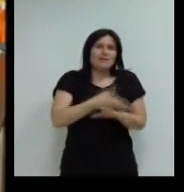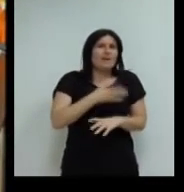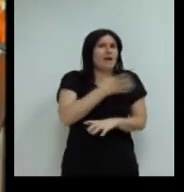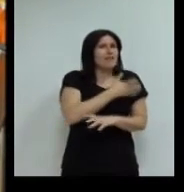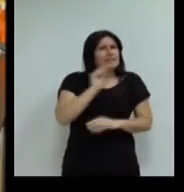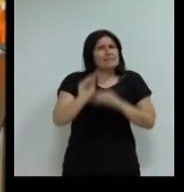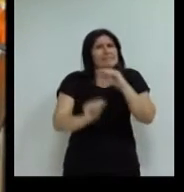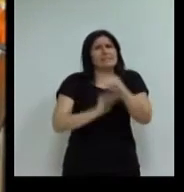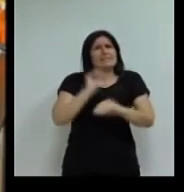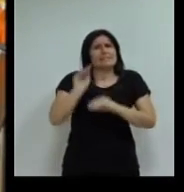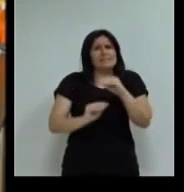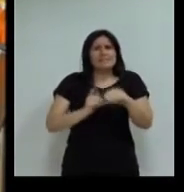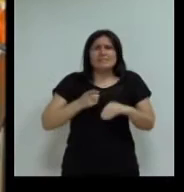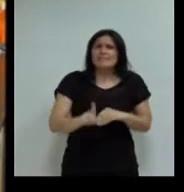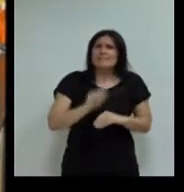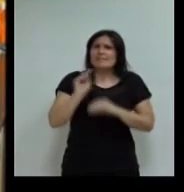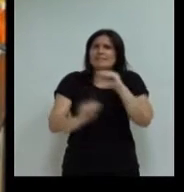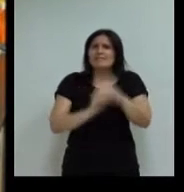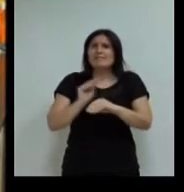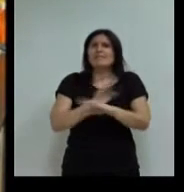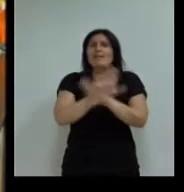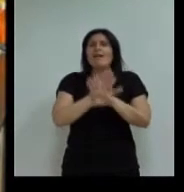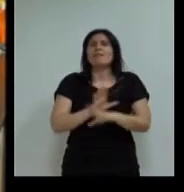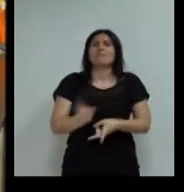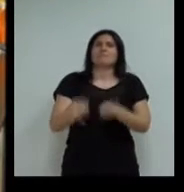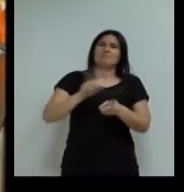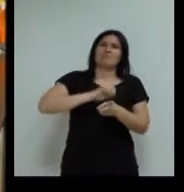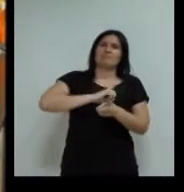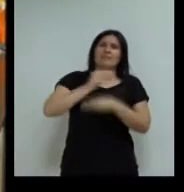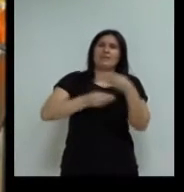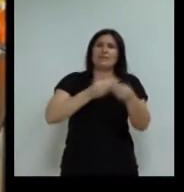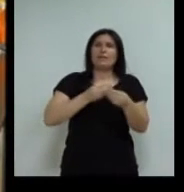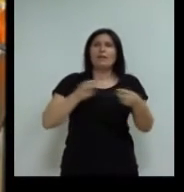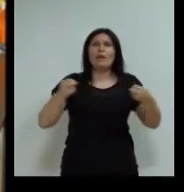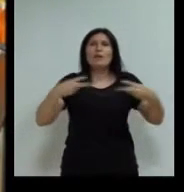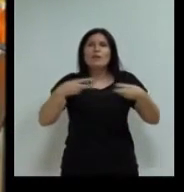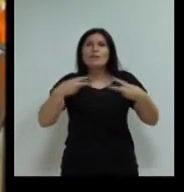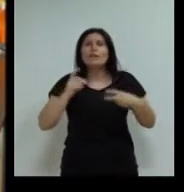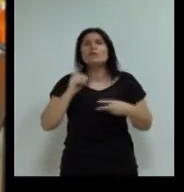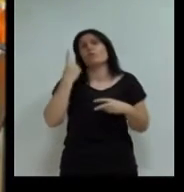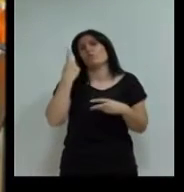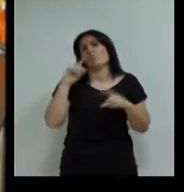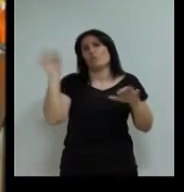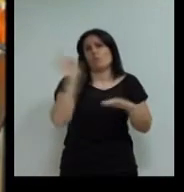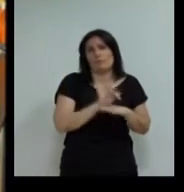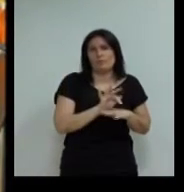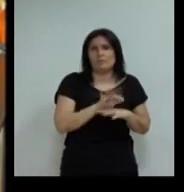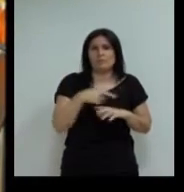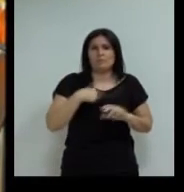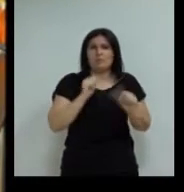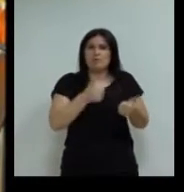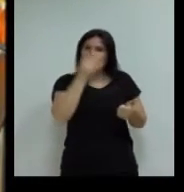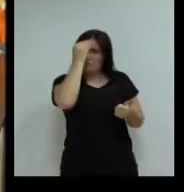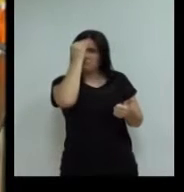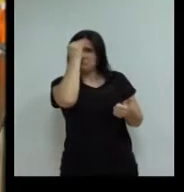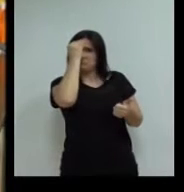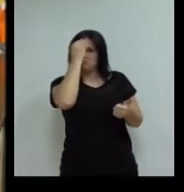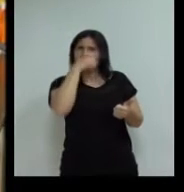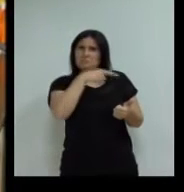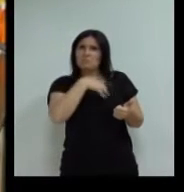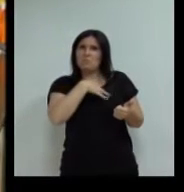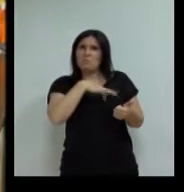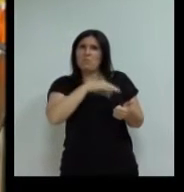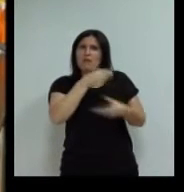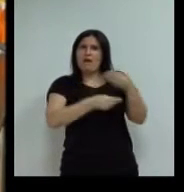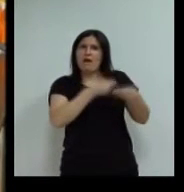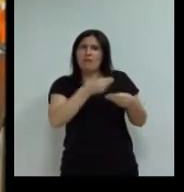dimos, y nos dejaron hacer un audiodescripción y subtítulos de un Spider-Man, y entonces ya empezamos a pensar que aquello podía